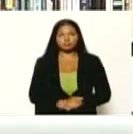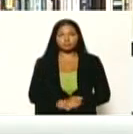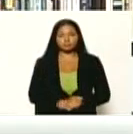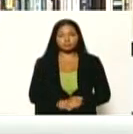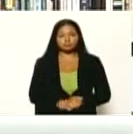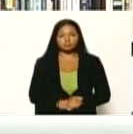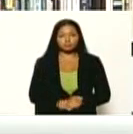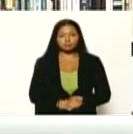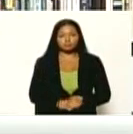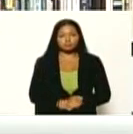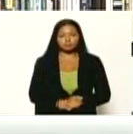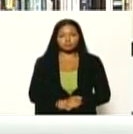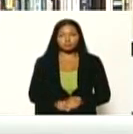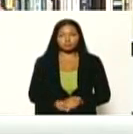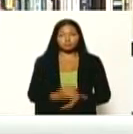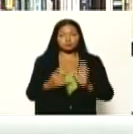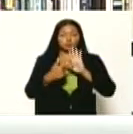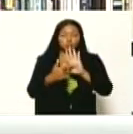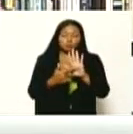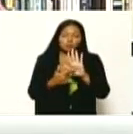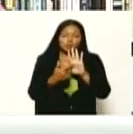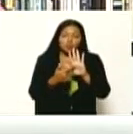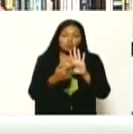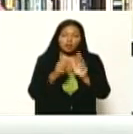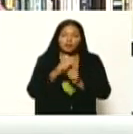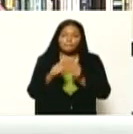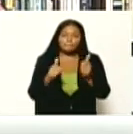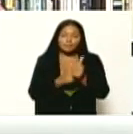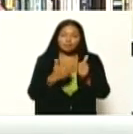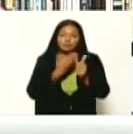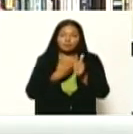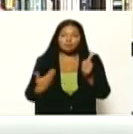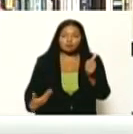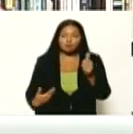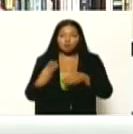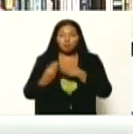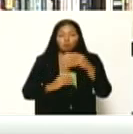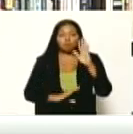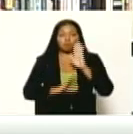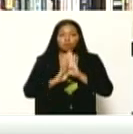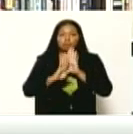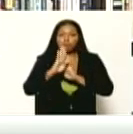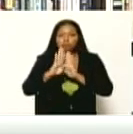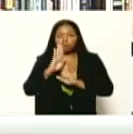para todos. Aquí tienen los datos, la vicepresidenta, cómo ha crecido